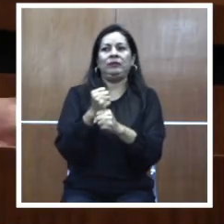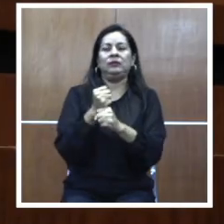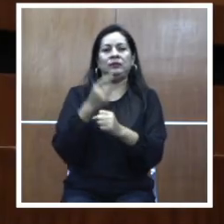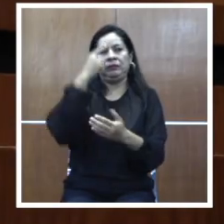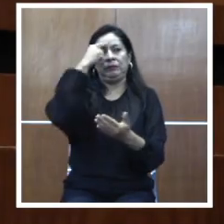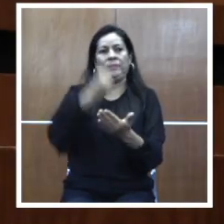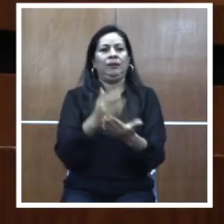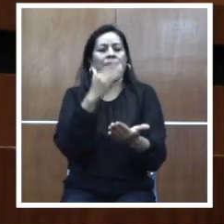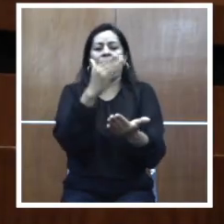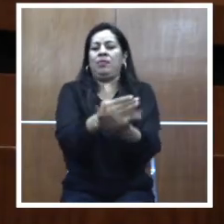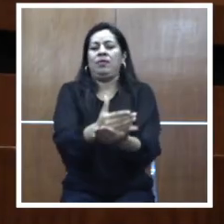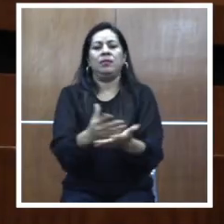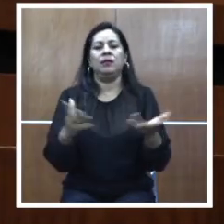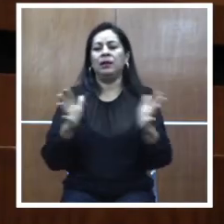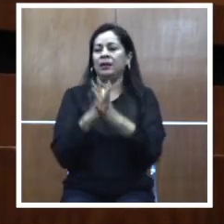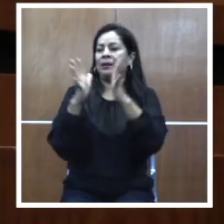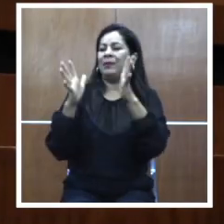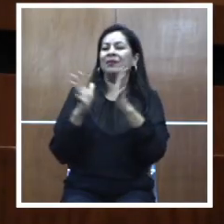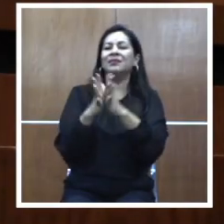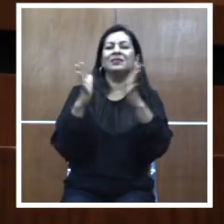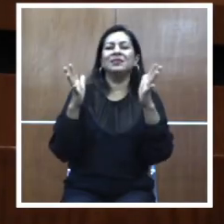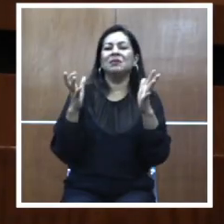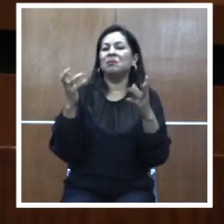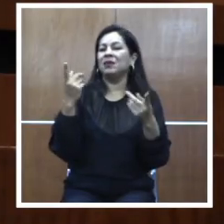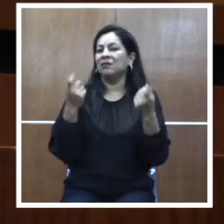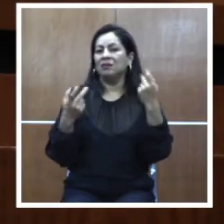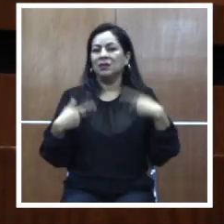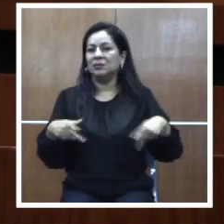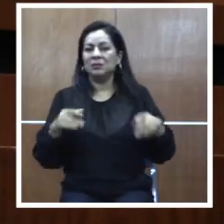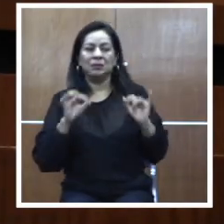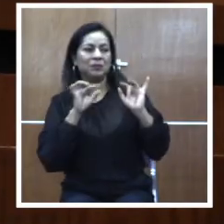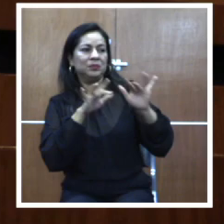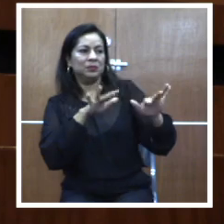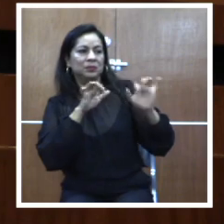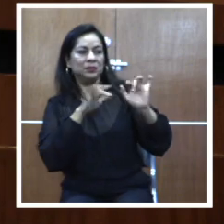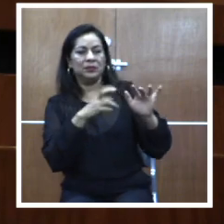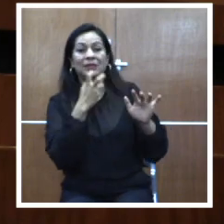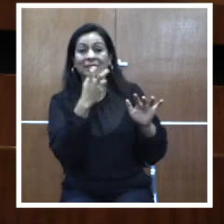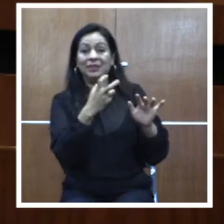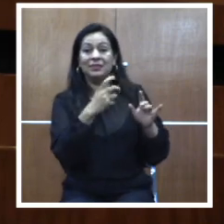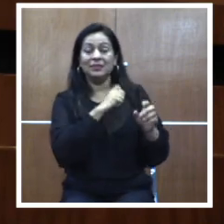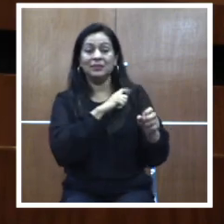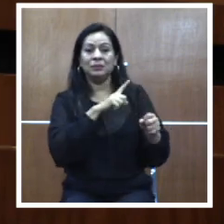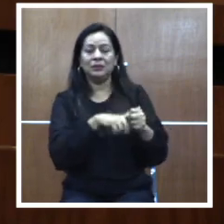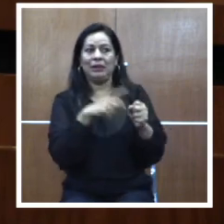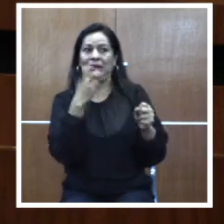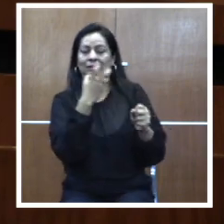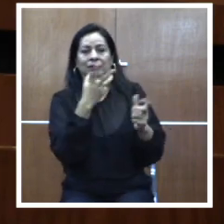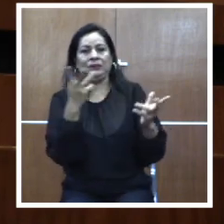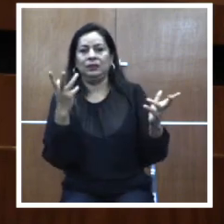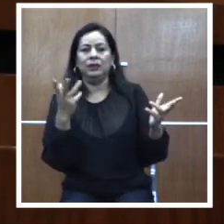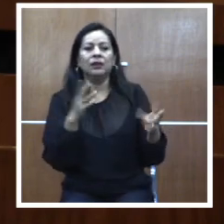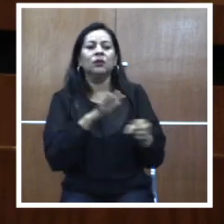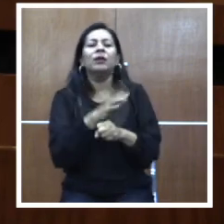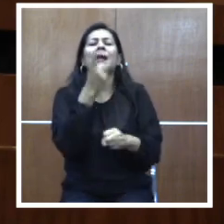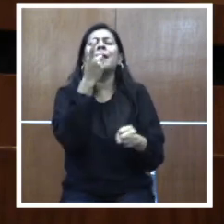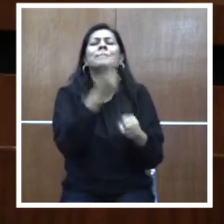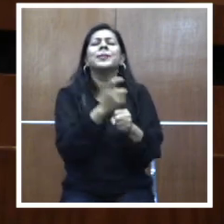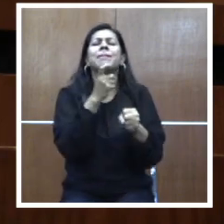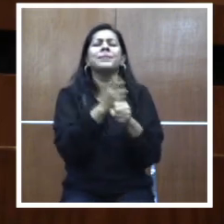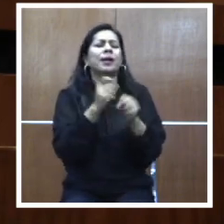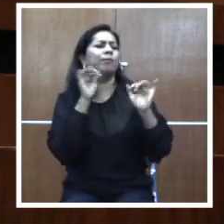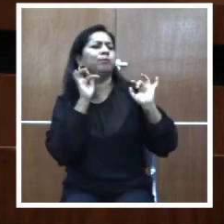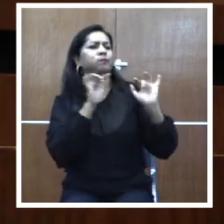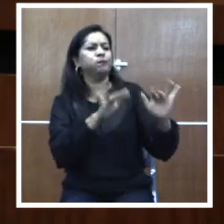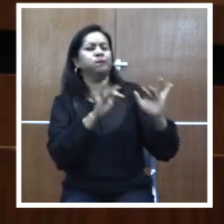para detener a quienes participen en estas manifestaciones y en esa específicamente, que fue la primera